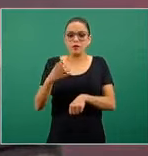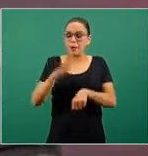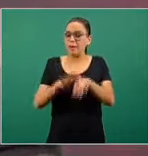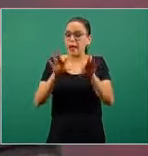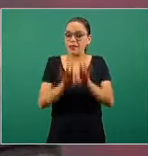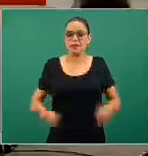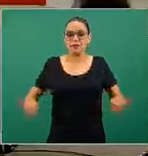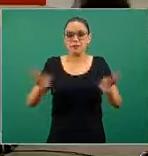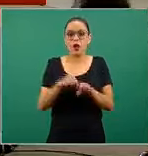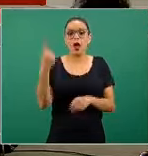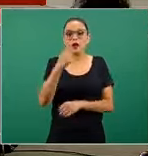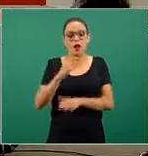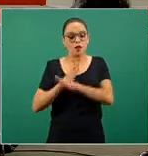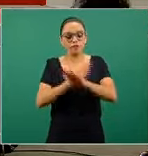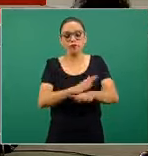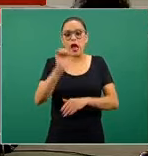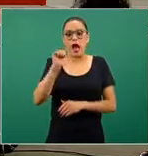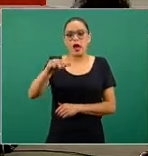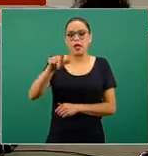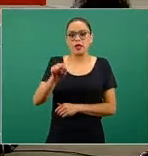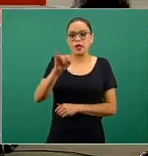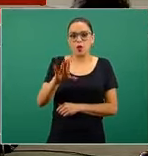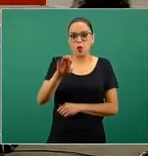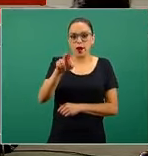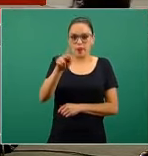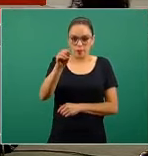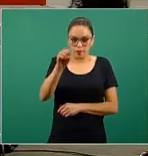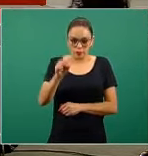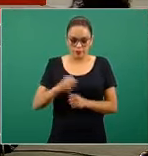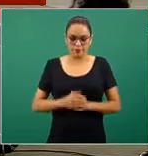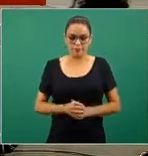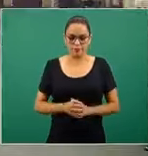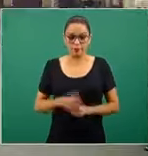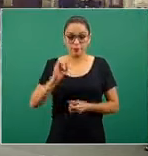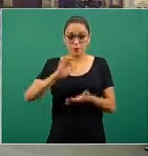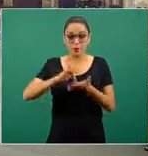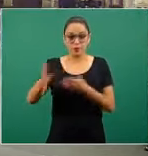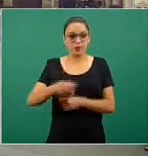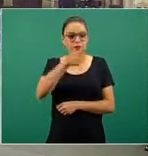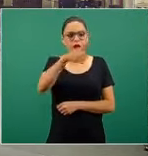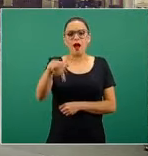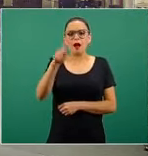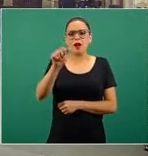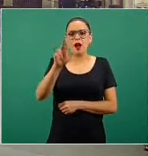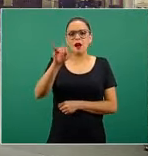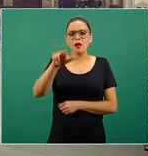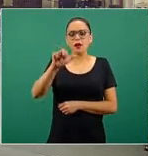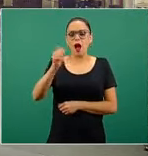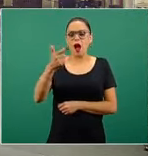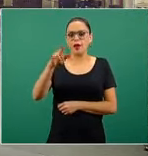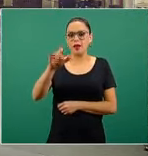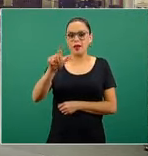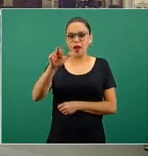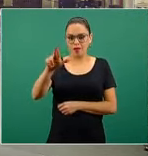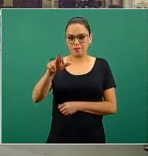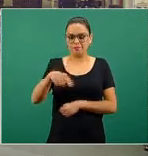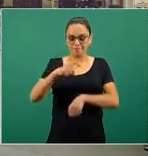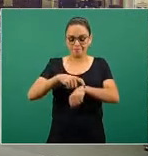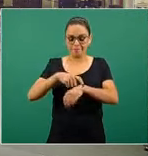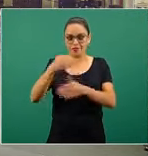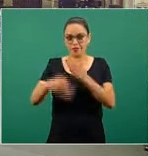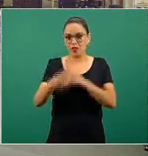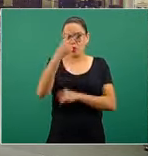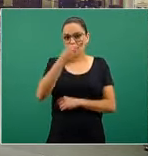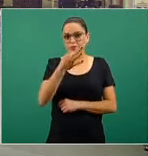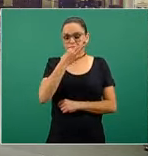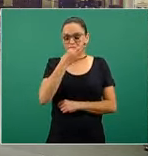de los anticuerpos. Muchas gracias, Karina Aguilar. Nos quedan 2 minutos. Gracias. Buenas noches, doctor. Karina Aguilar, del